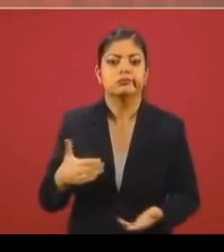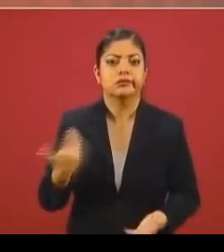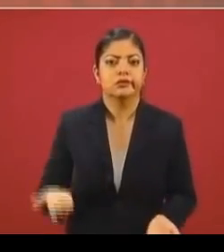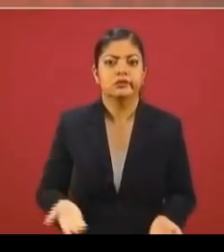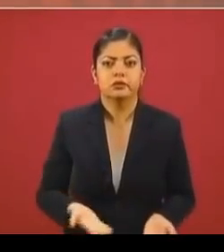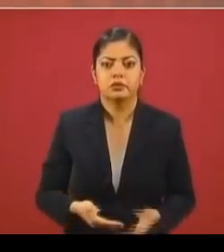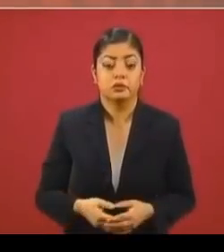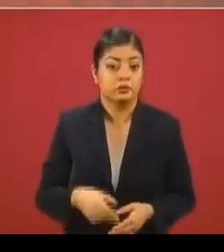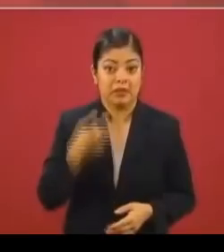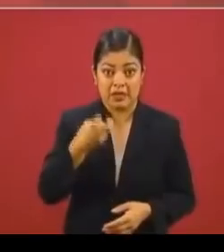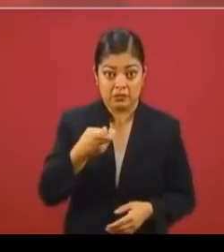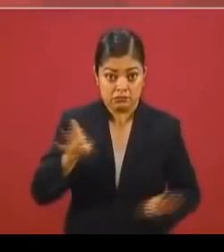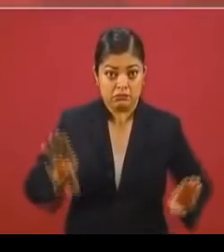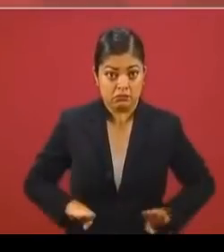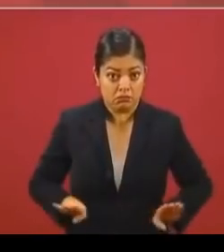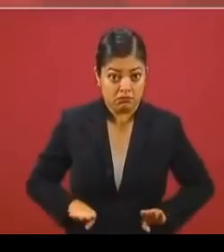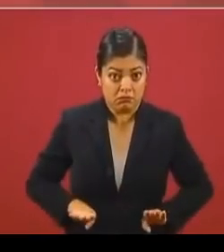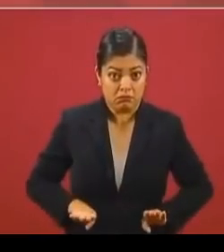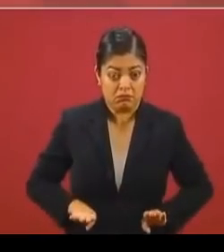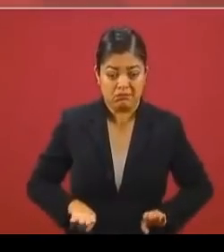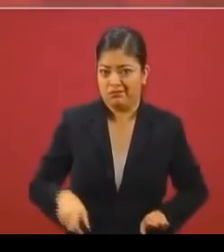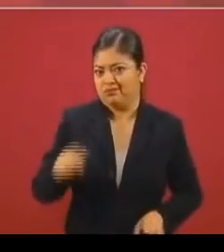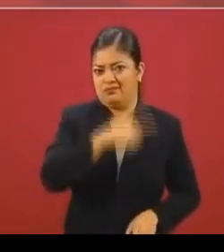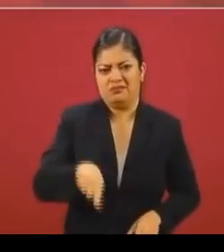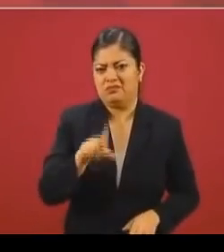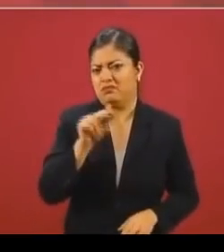Eso no conviene a nadie.